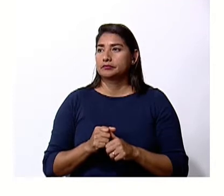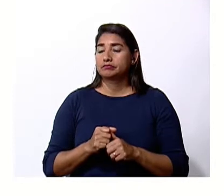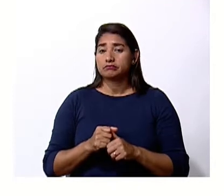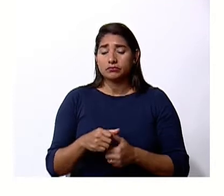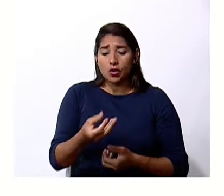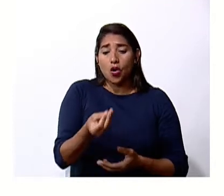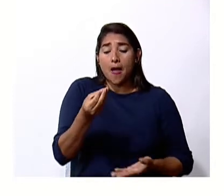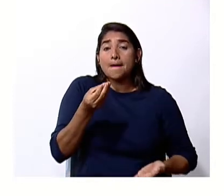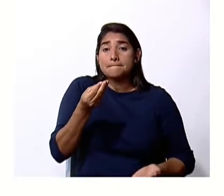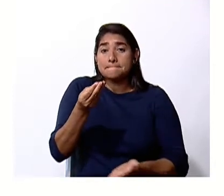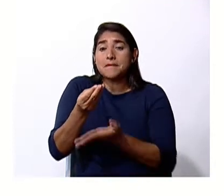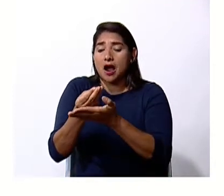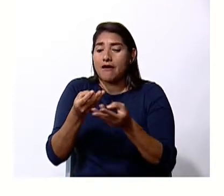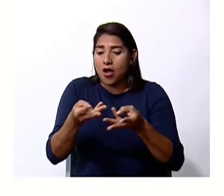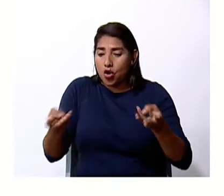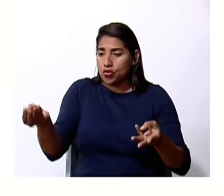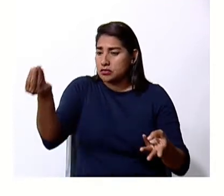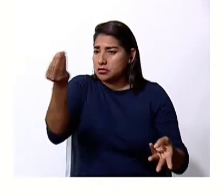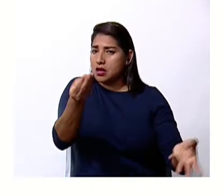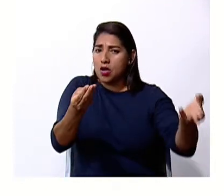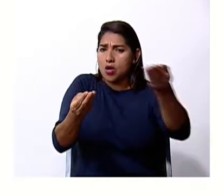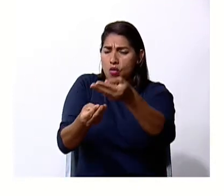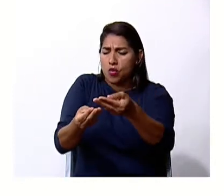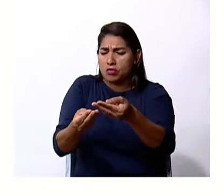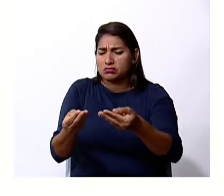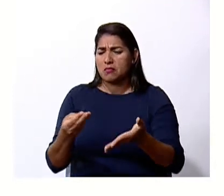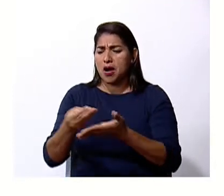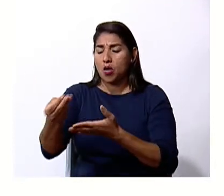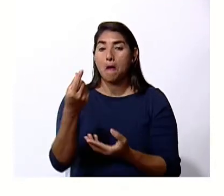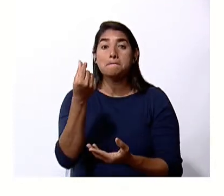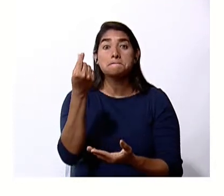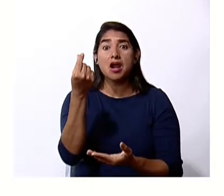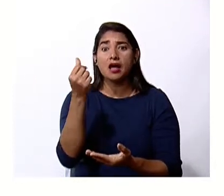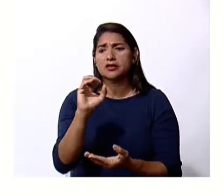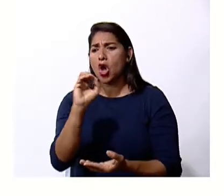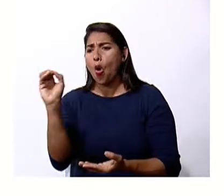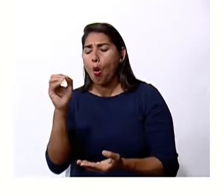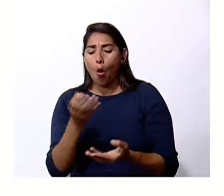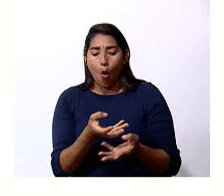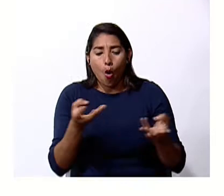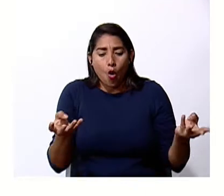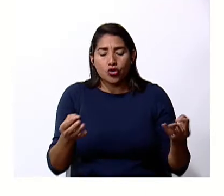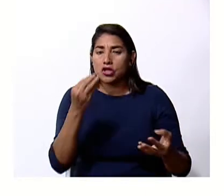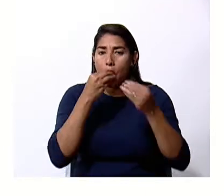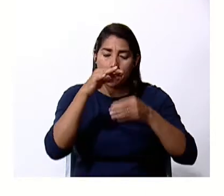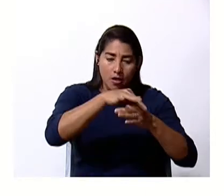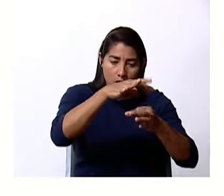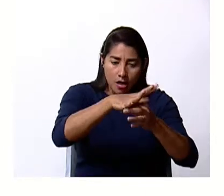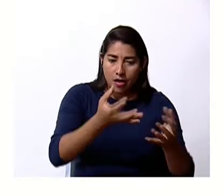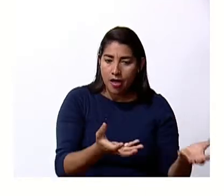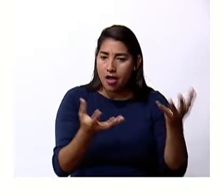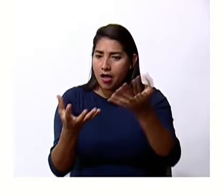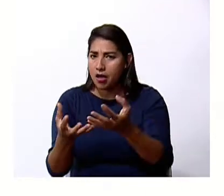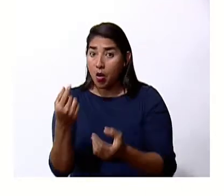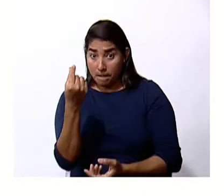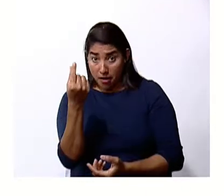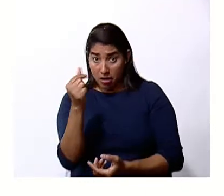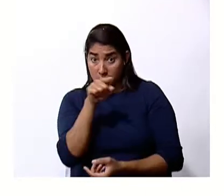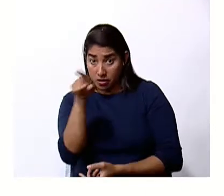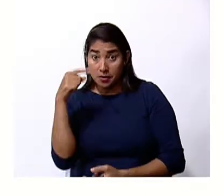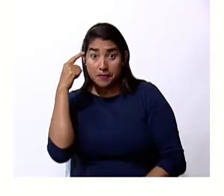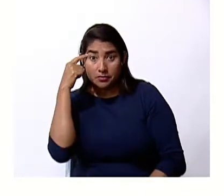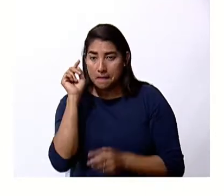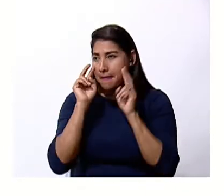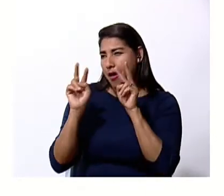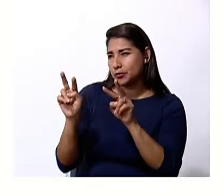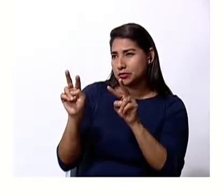¿El tributo en especie se pagaba con dinero o con productos del campo? ¿Con dinero? Vamos